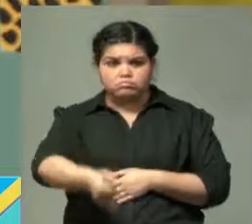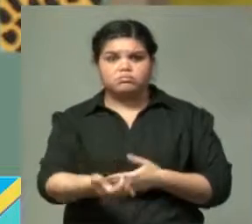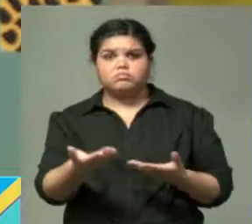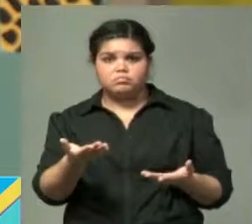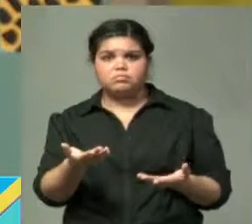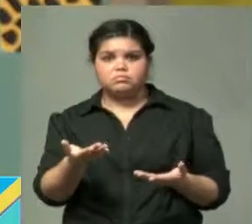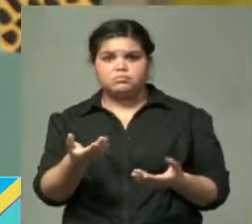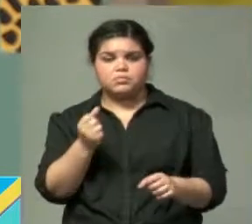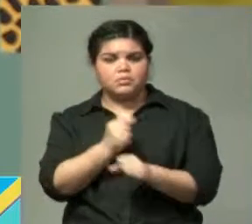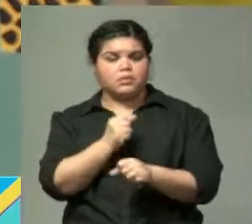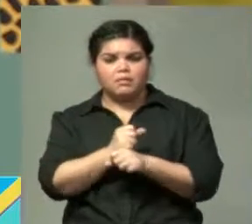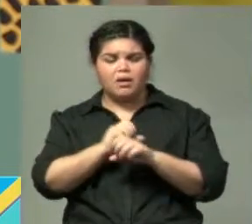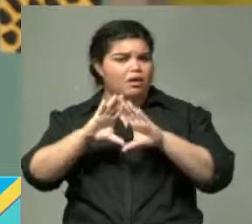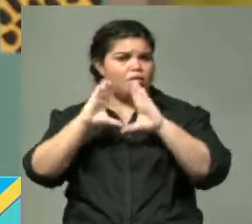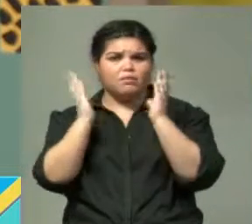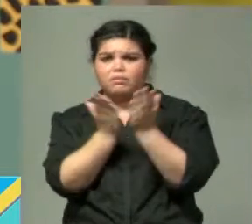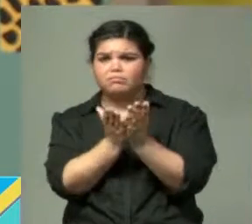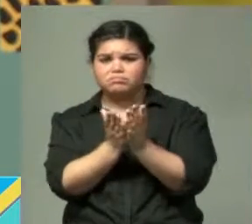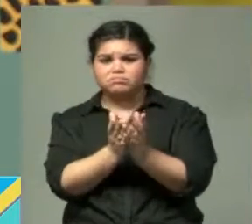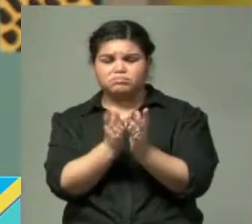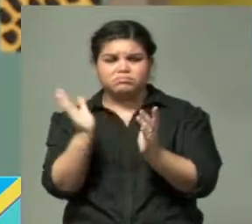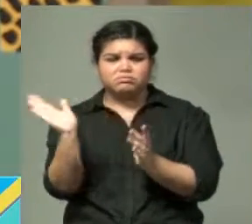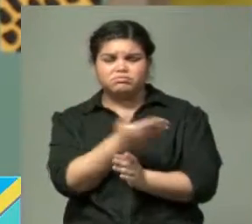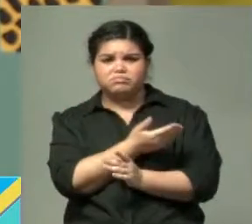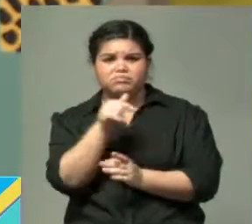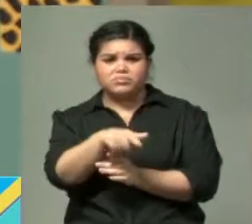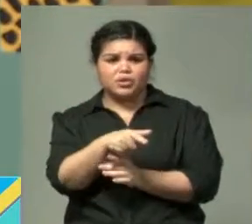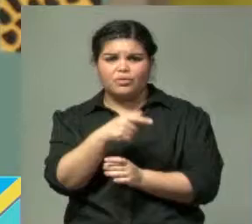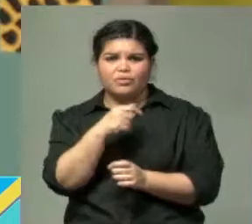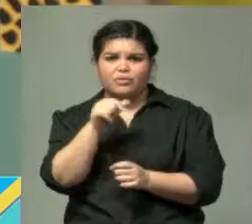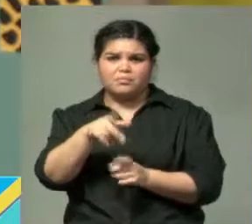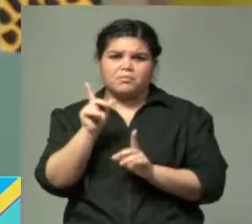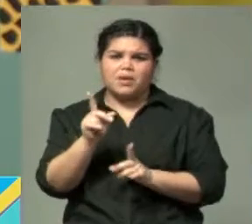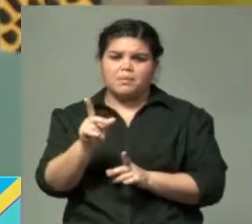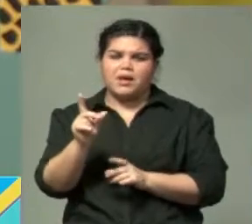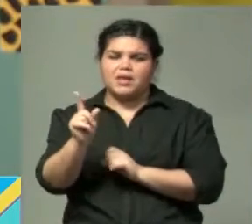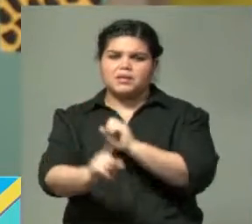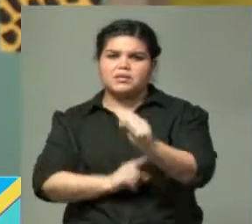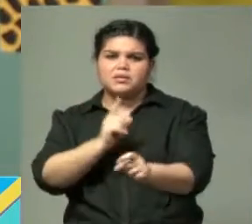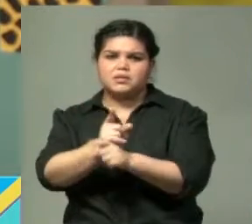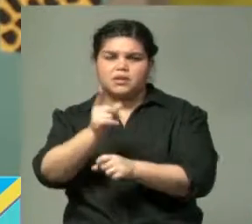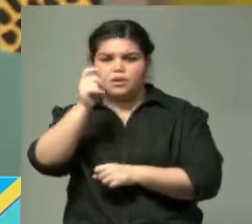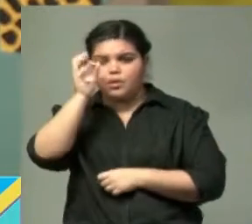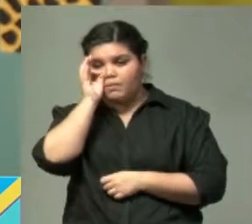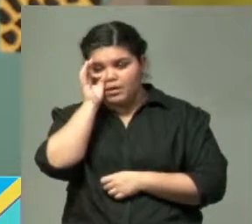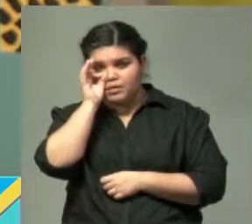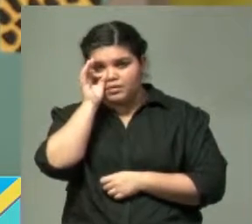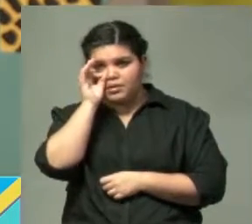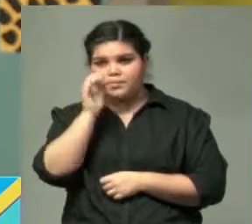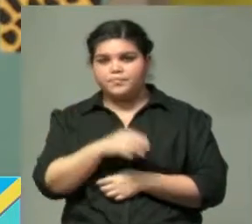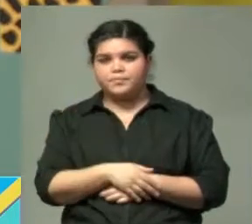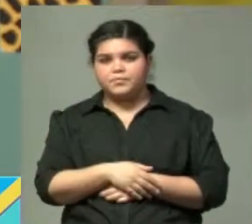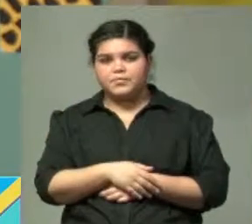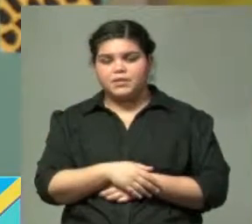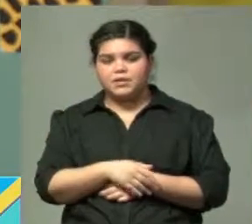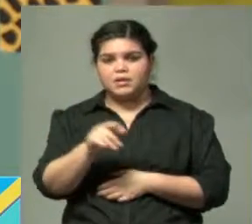empleo. En el mundo entero, el empleo que conocimos, ¿no es cierto?, en el siglo XX, y en la primera mitad del siglo XX y después en